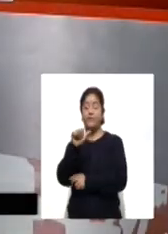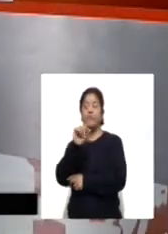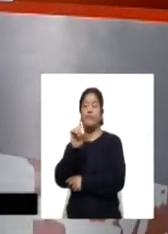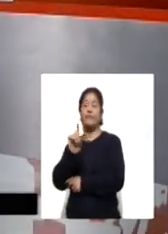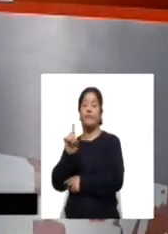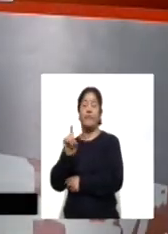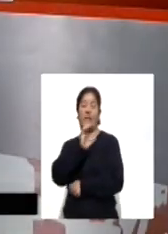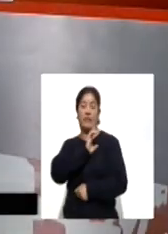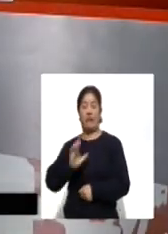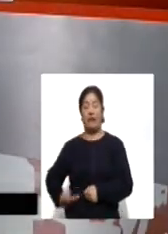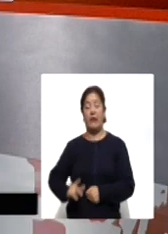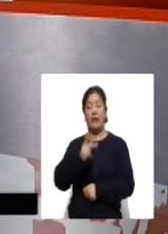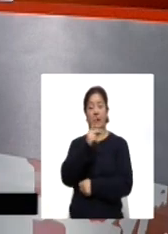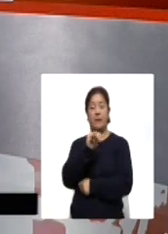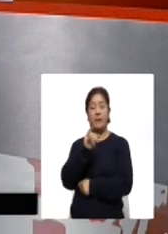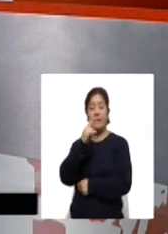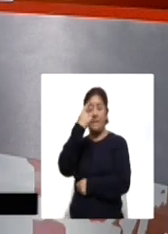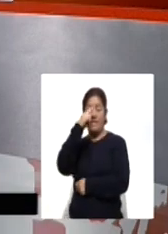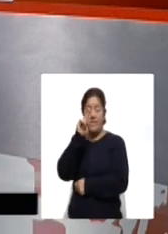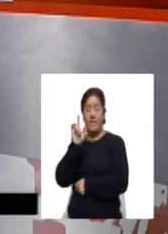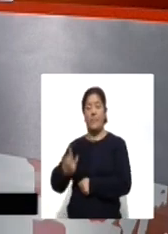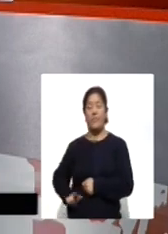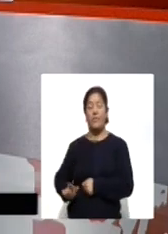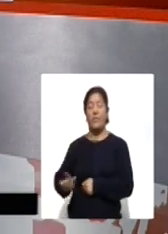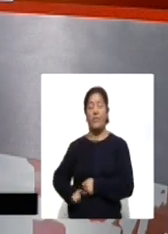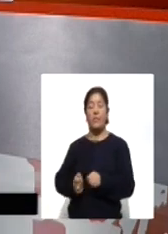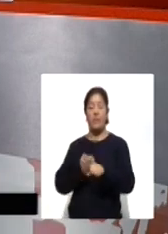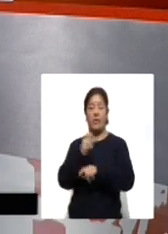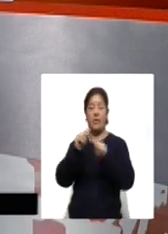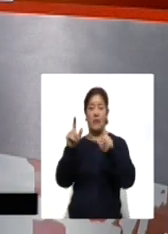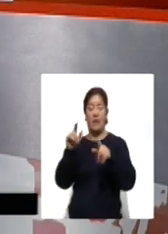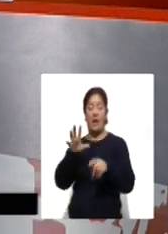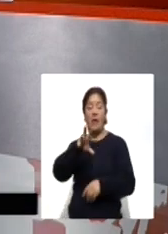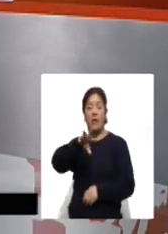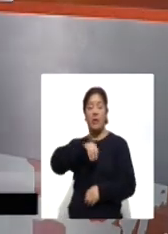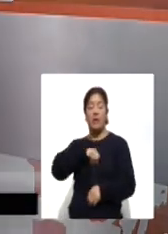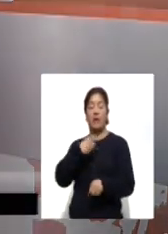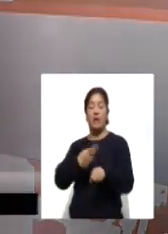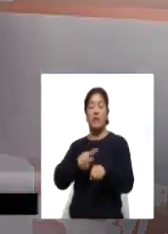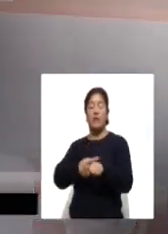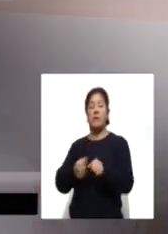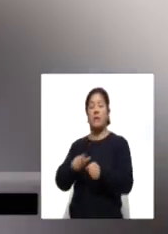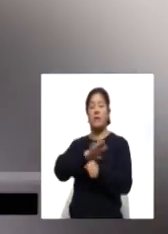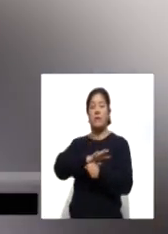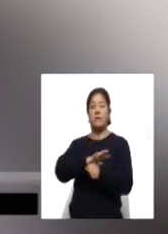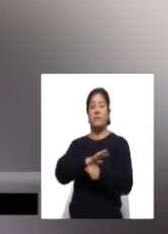precandidata de Unidad del PRI a la gubernatura del estado, dio positivo a COVID-19.